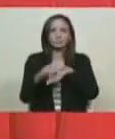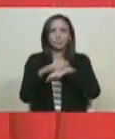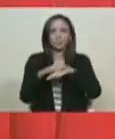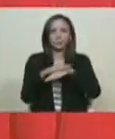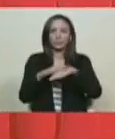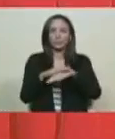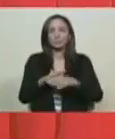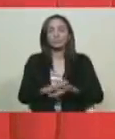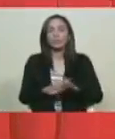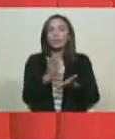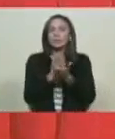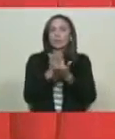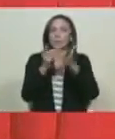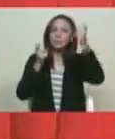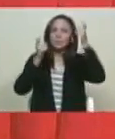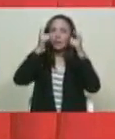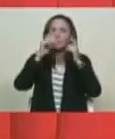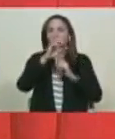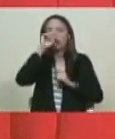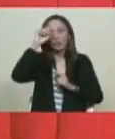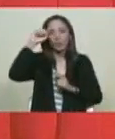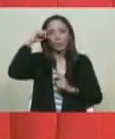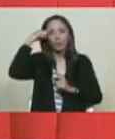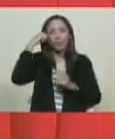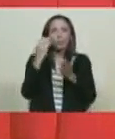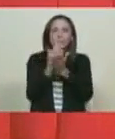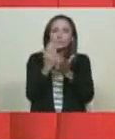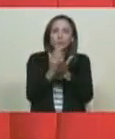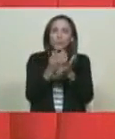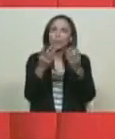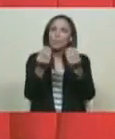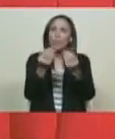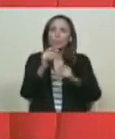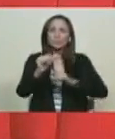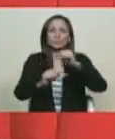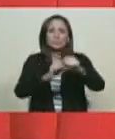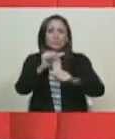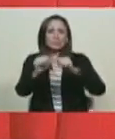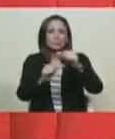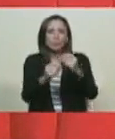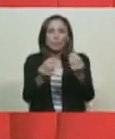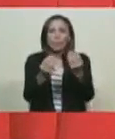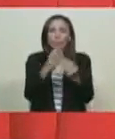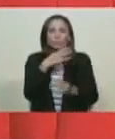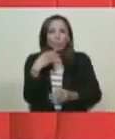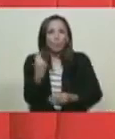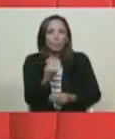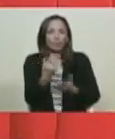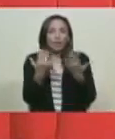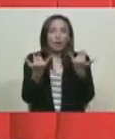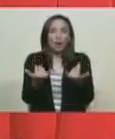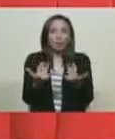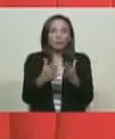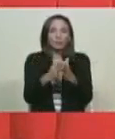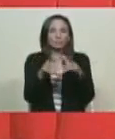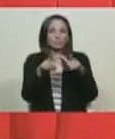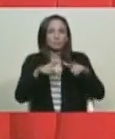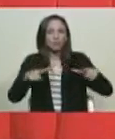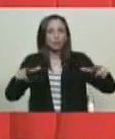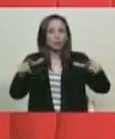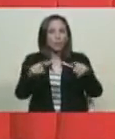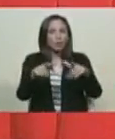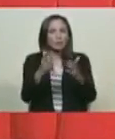Chávez, hicimos realidad los sueños de tantas generaciones. Desde aquí, desde este patio de